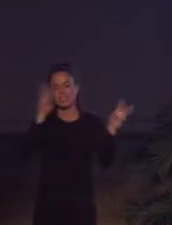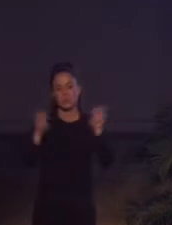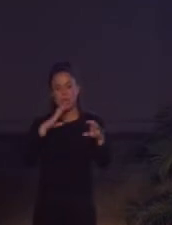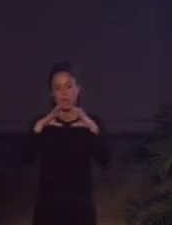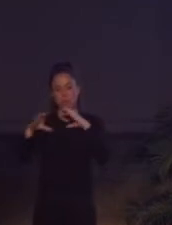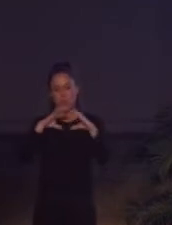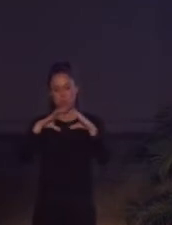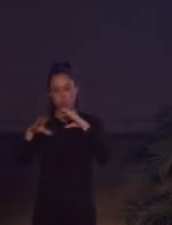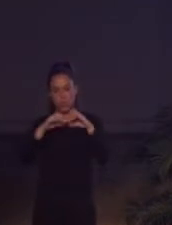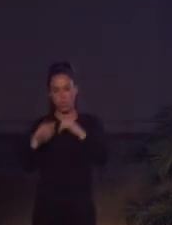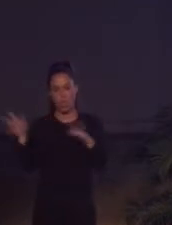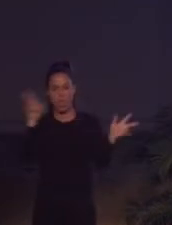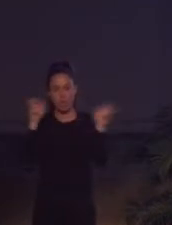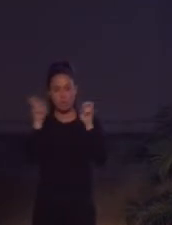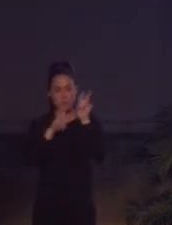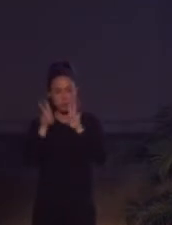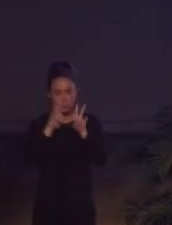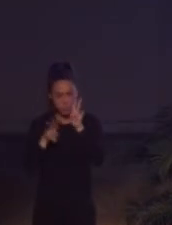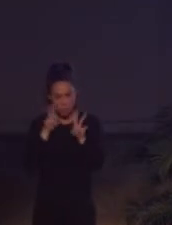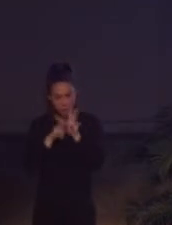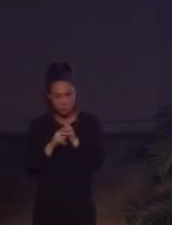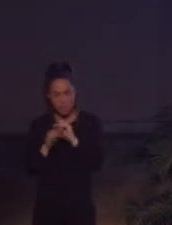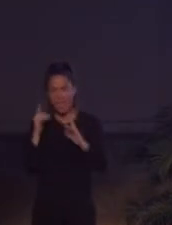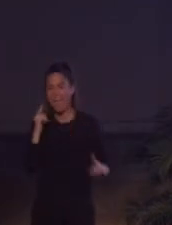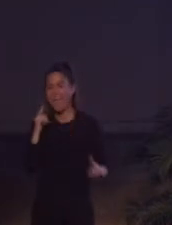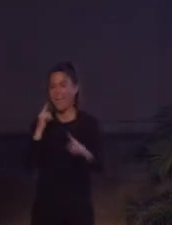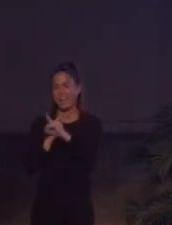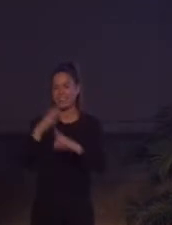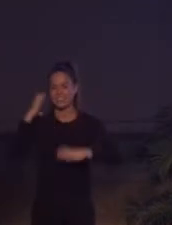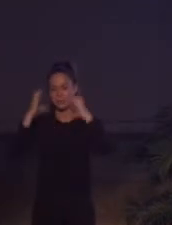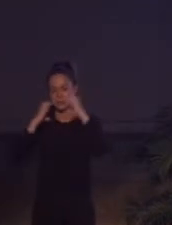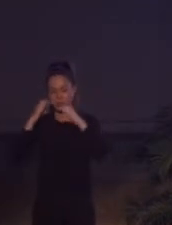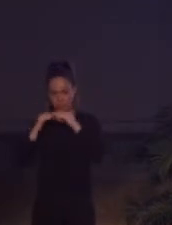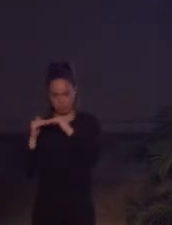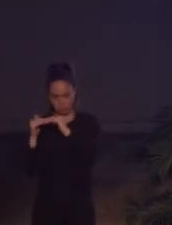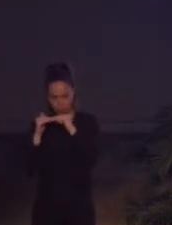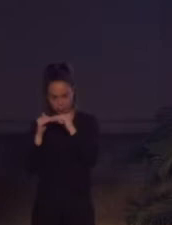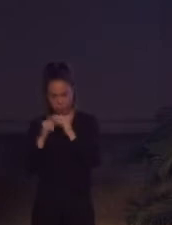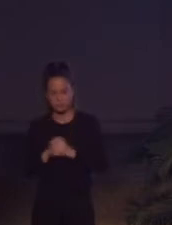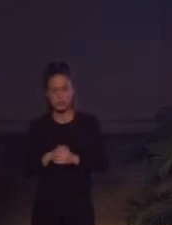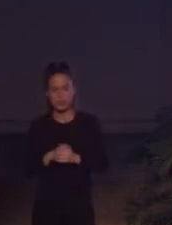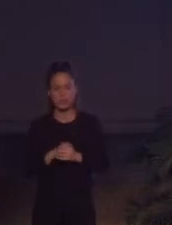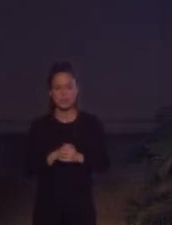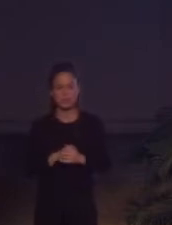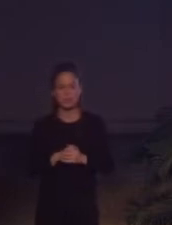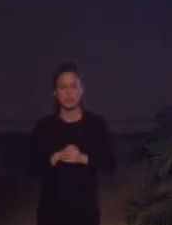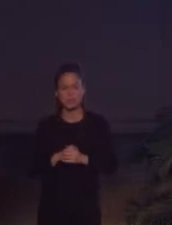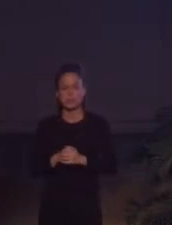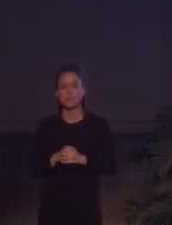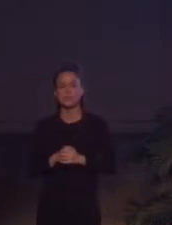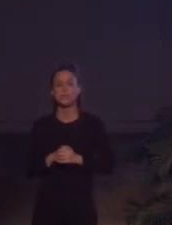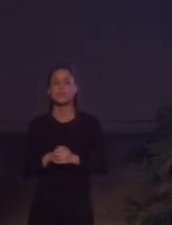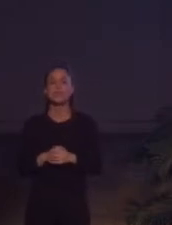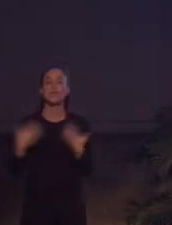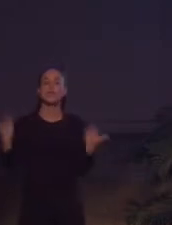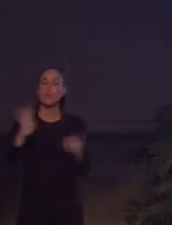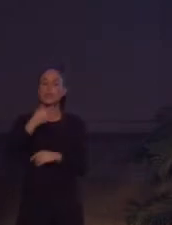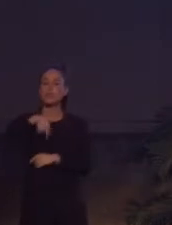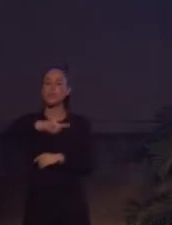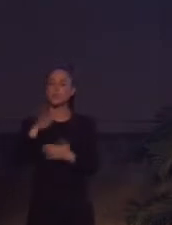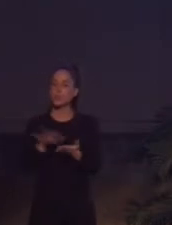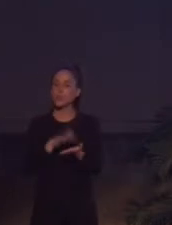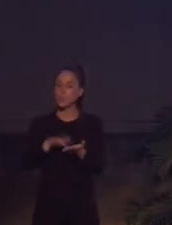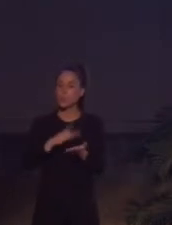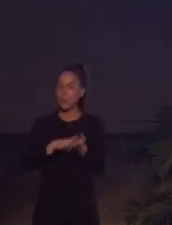comunicación audiovisual en el antiespecismo. A ver, hacer este parole de queer fue